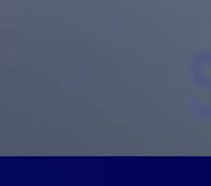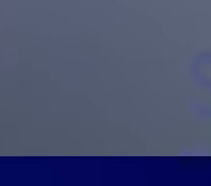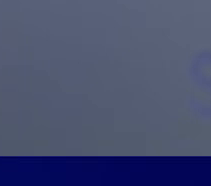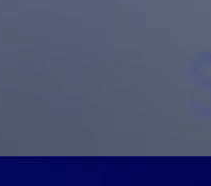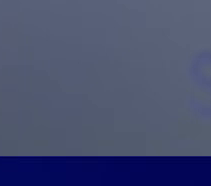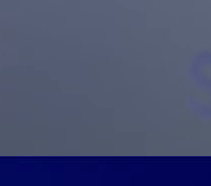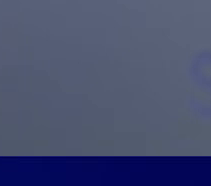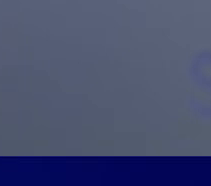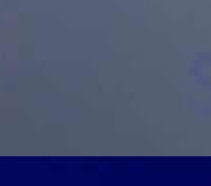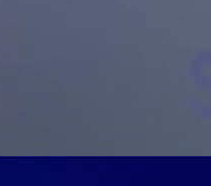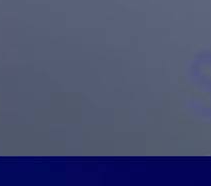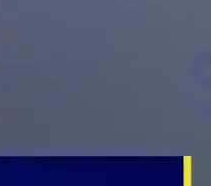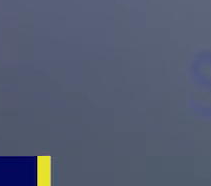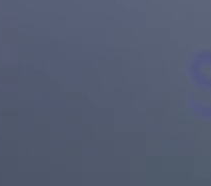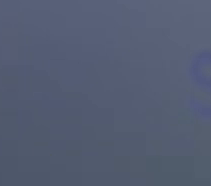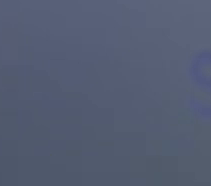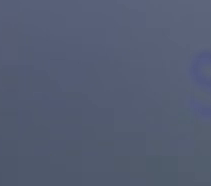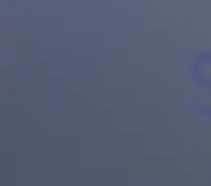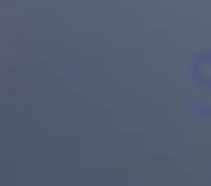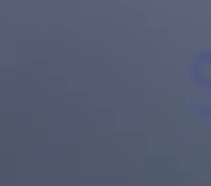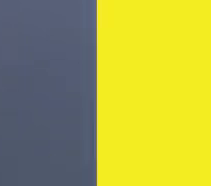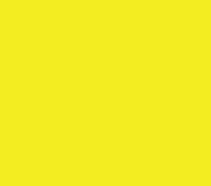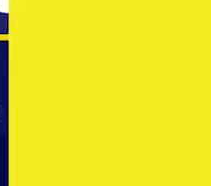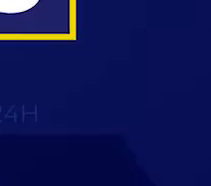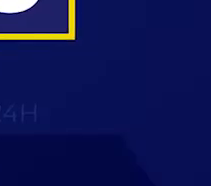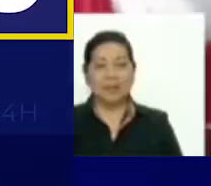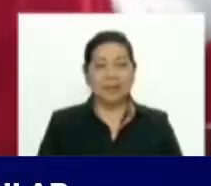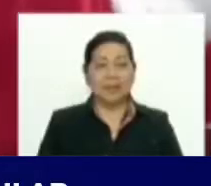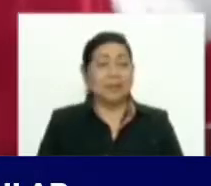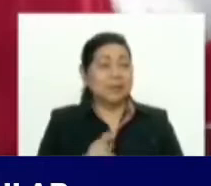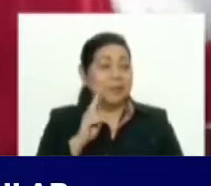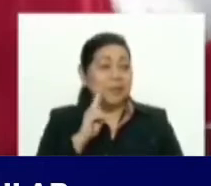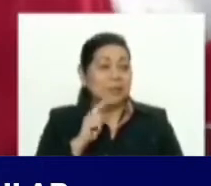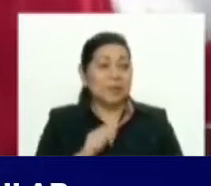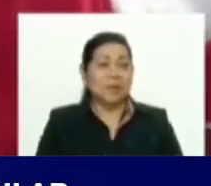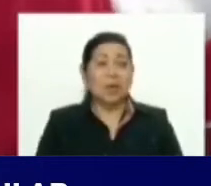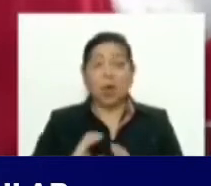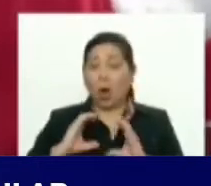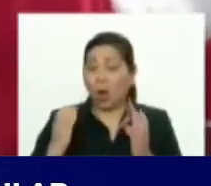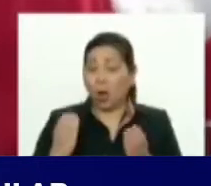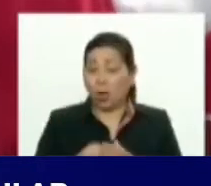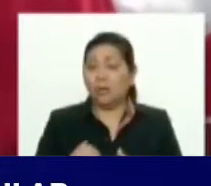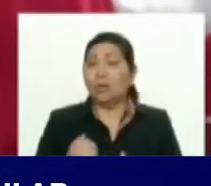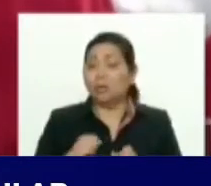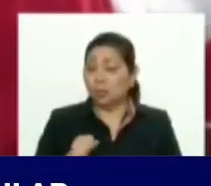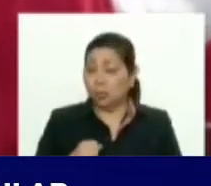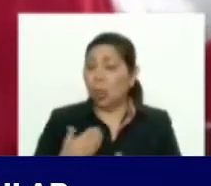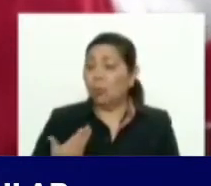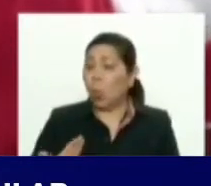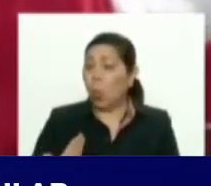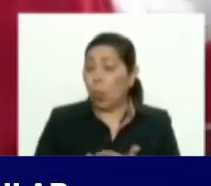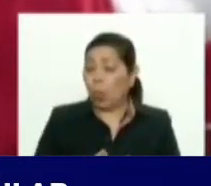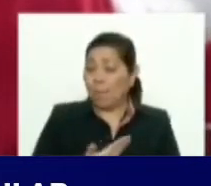Gobierno a auxiliares y docentes de varias provincias. El viernes, en el Congreso de la República, vamos a sentarnos con el